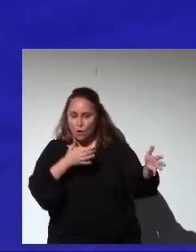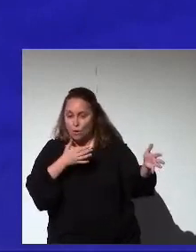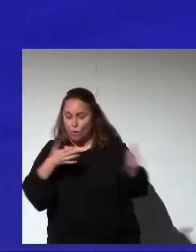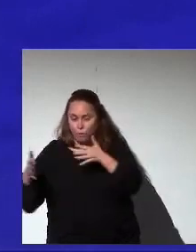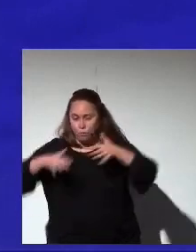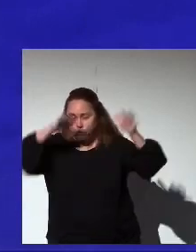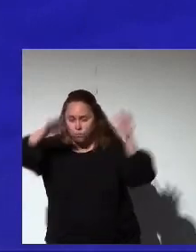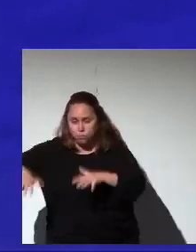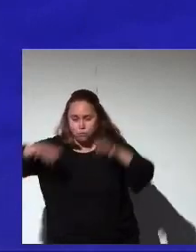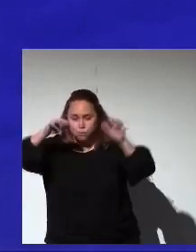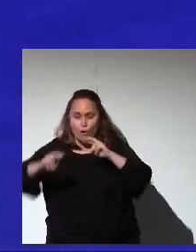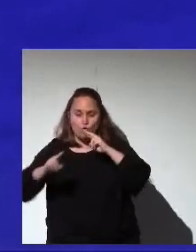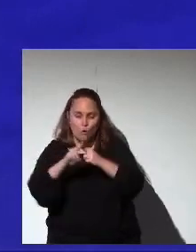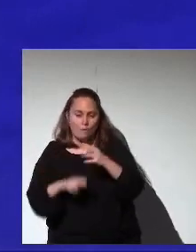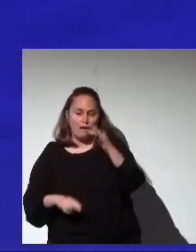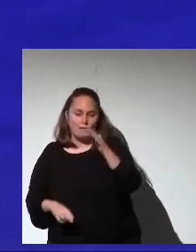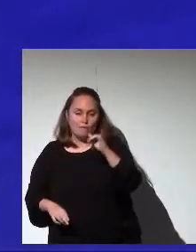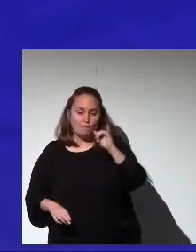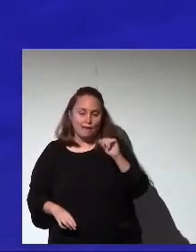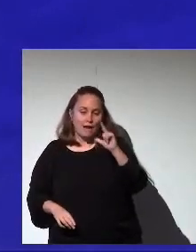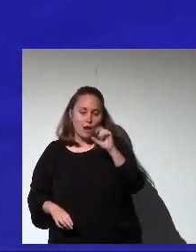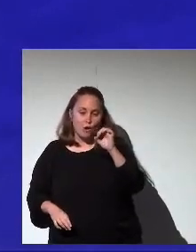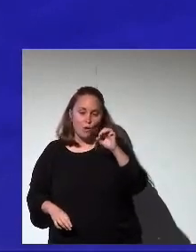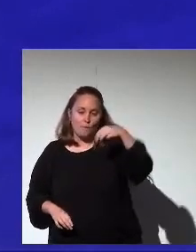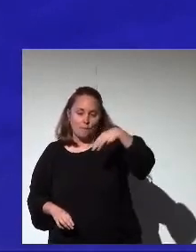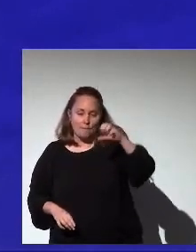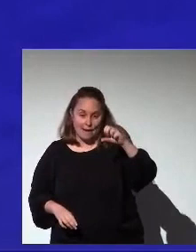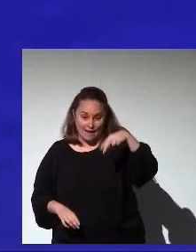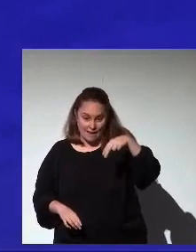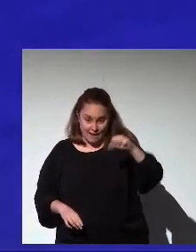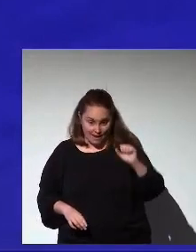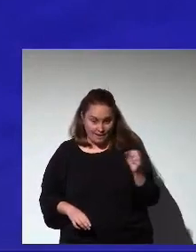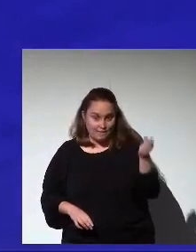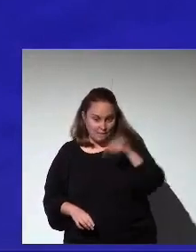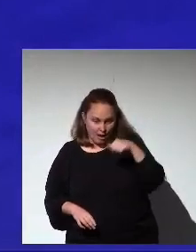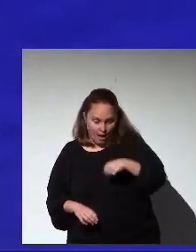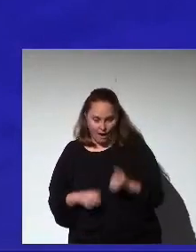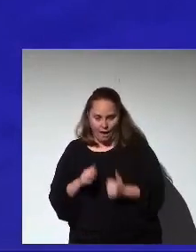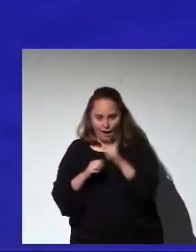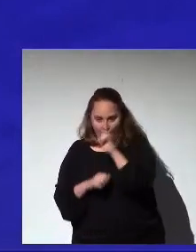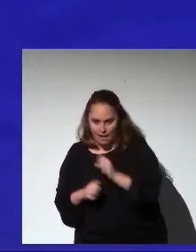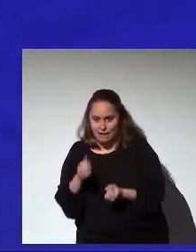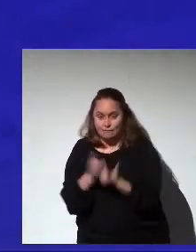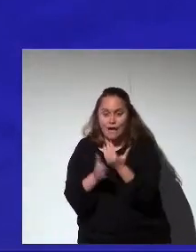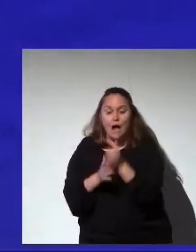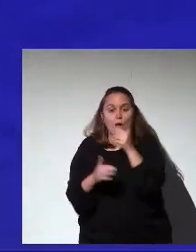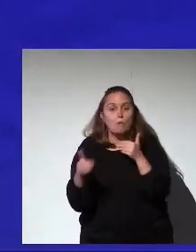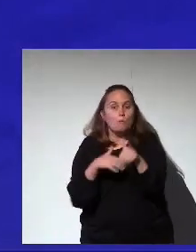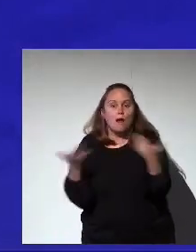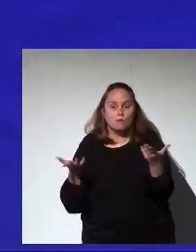tenido el volcán. O sea, estamos discutiendo si el meteorito o una